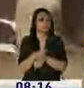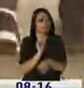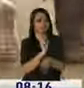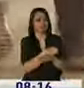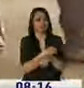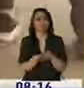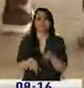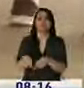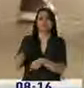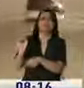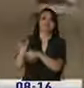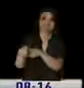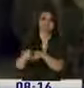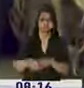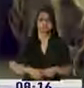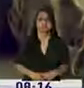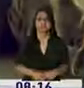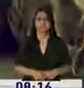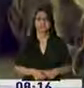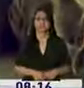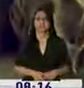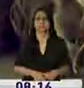lugar.